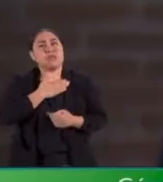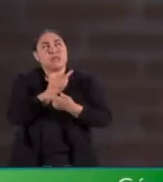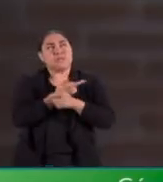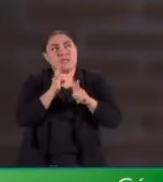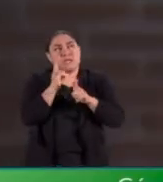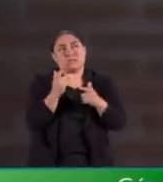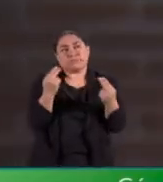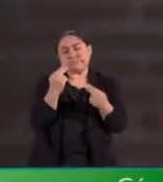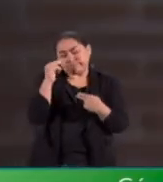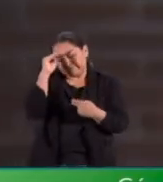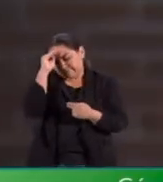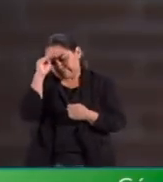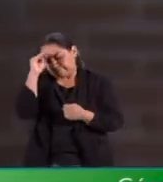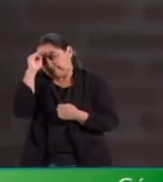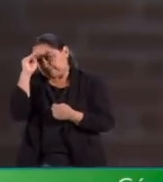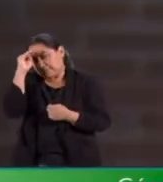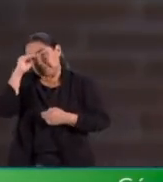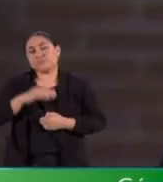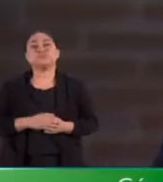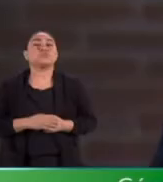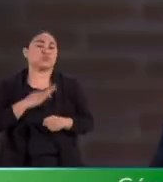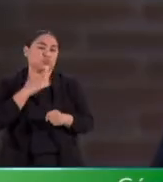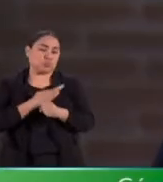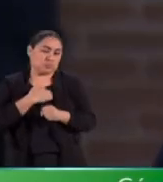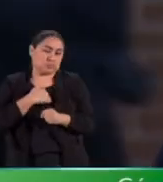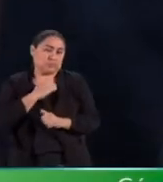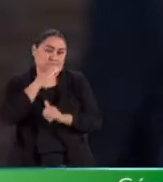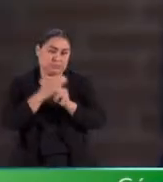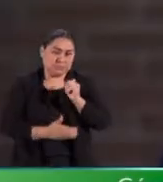libertad. Para terminar,